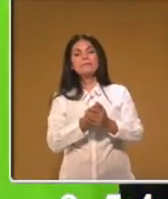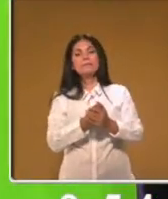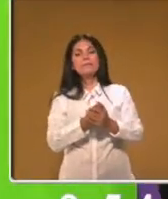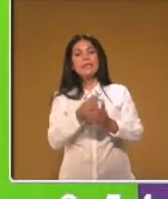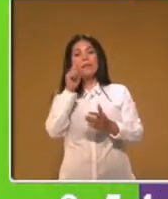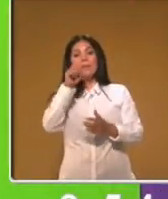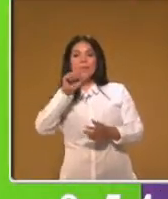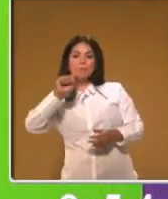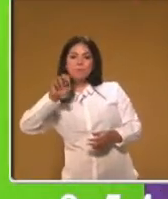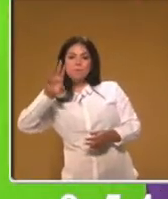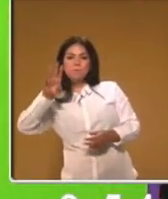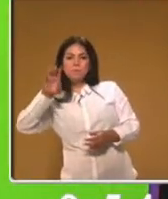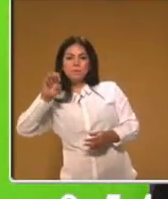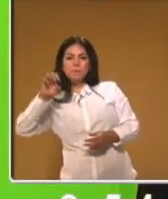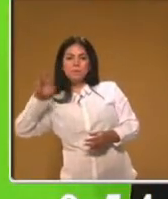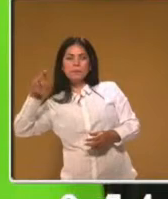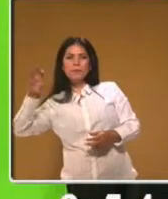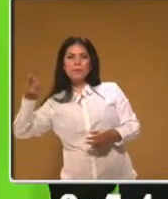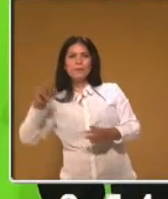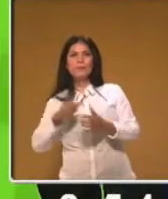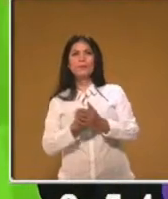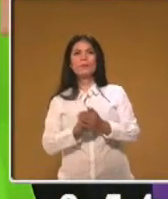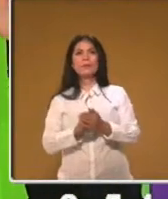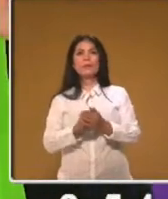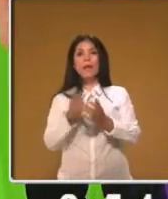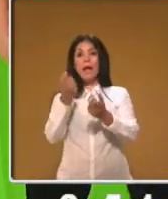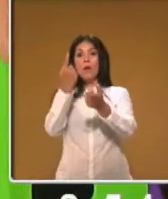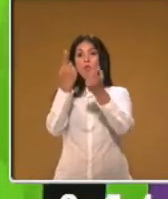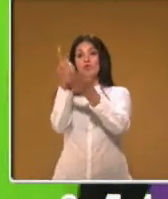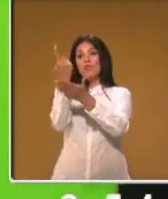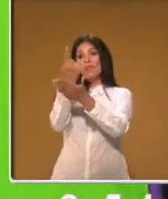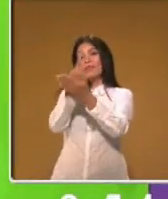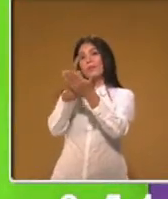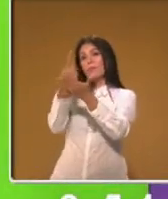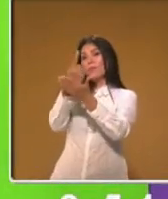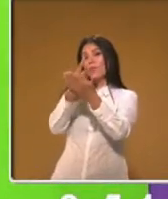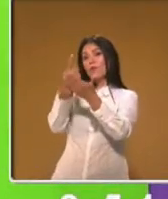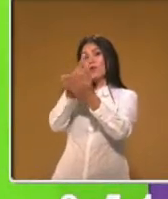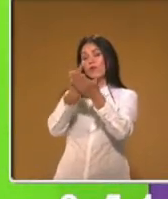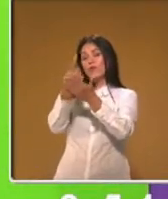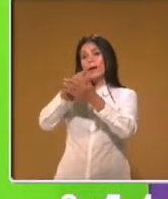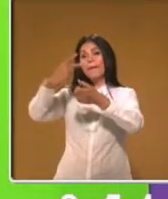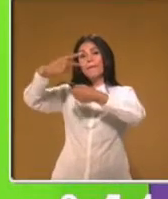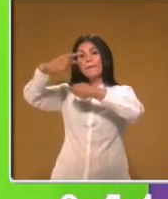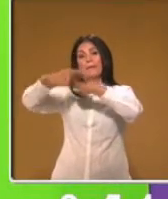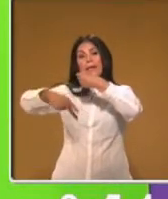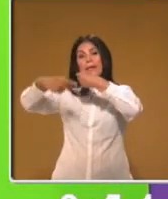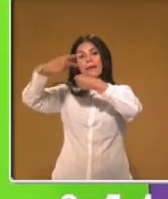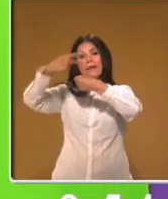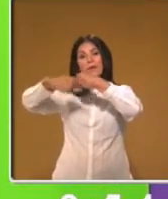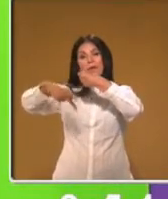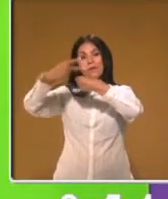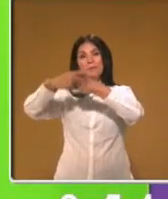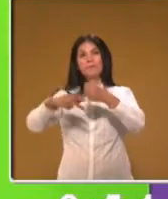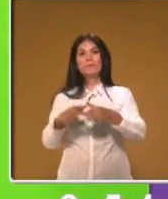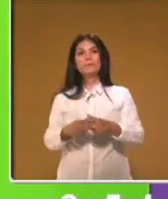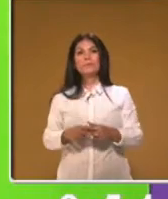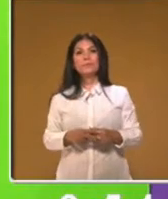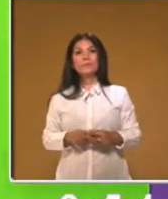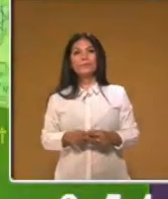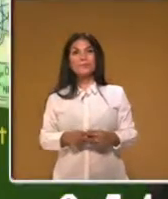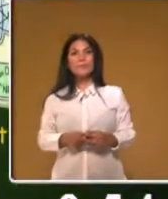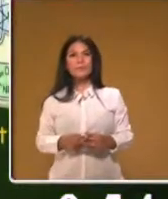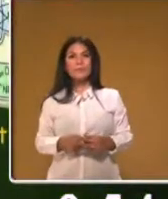por ahí de situaciones de peligro que se pueden presentar en un laboratorio. Muy bien, ahora